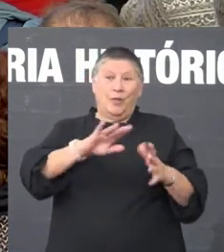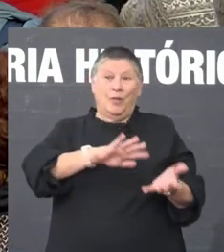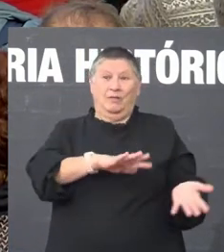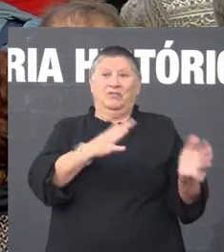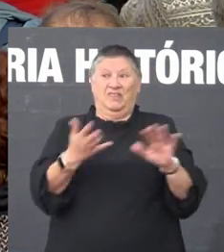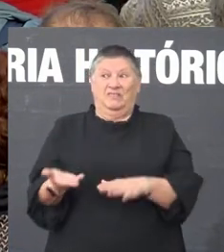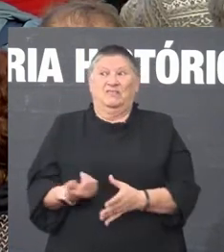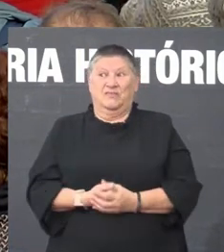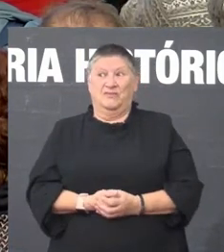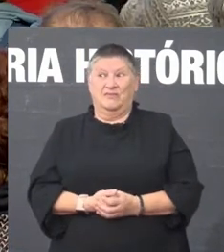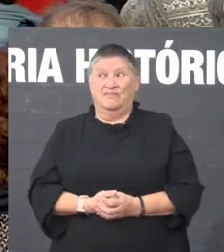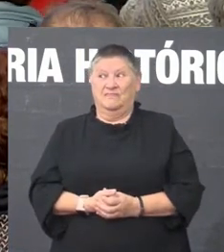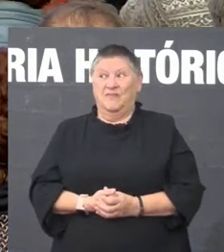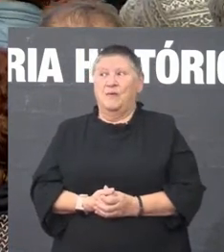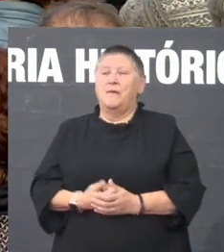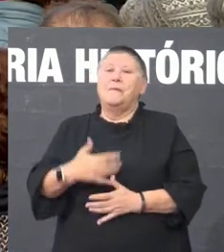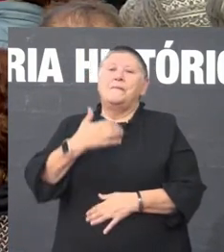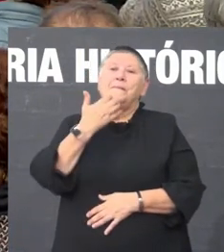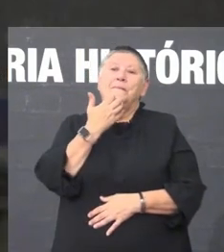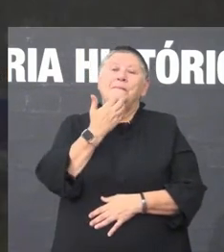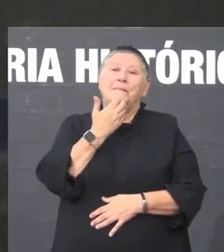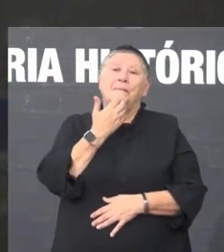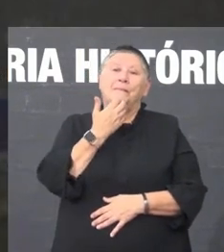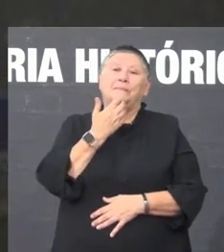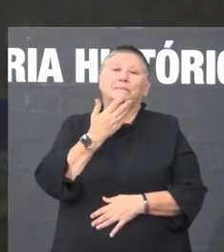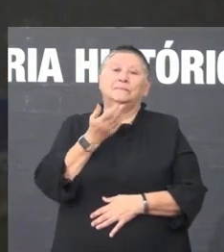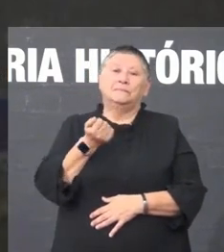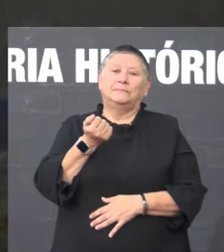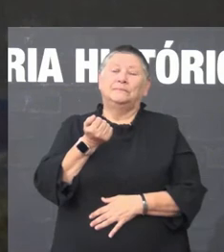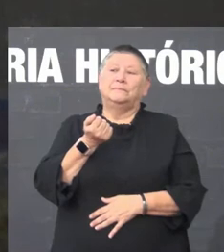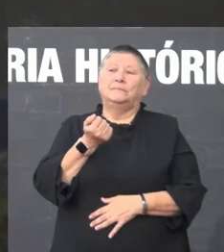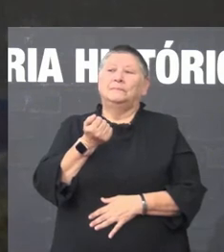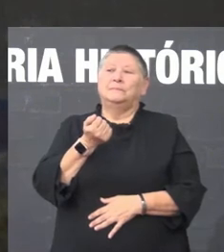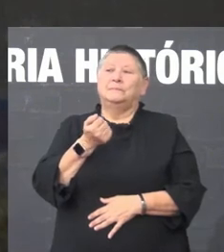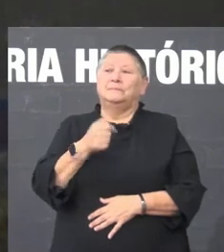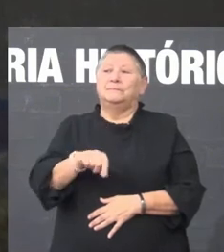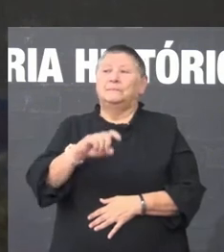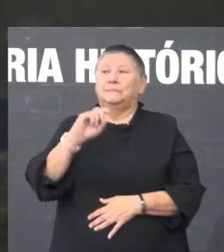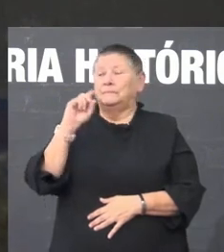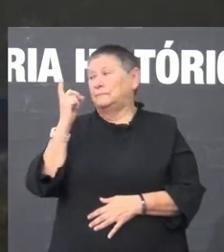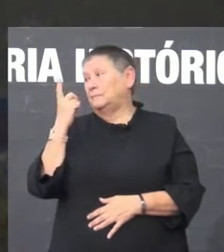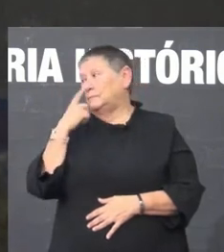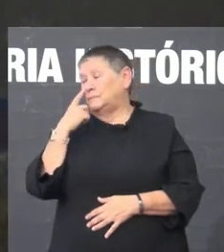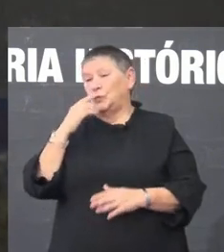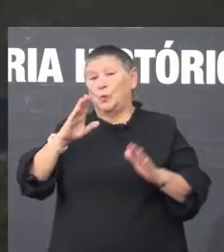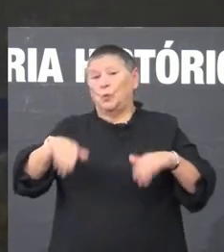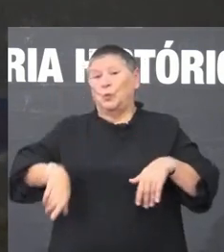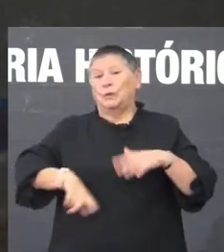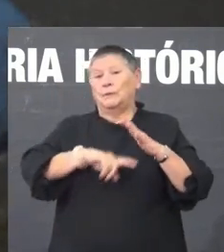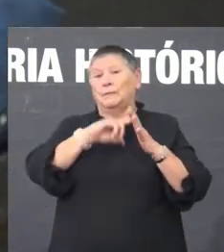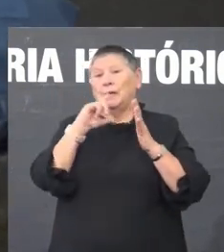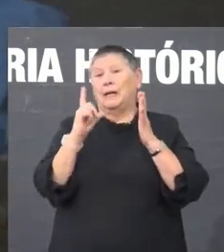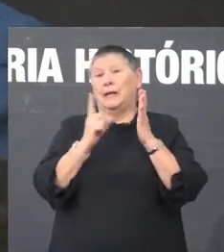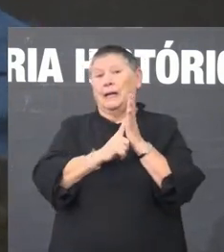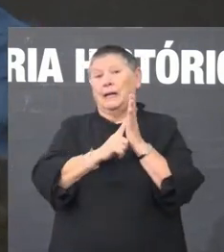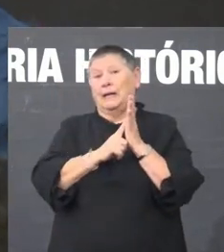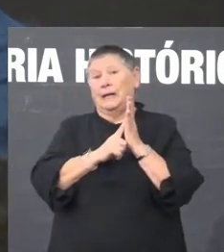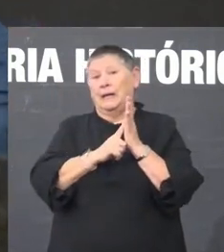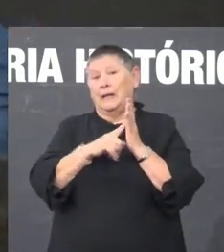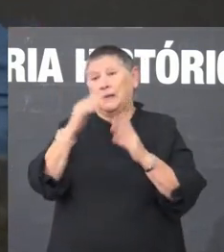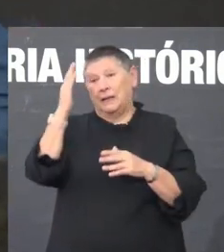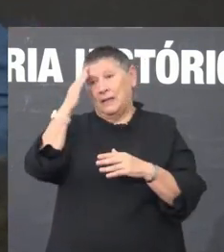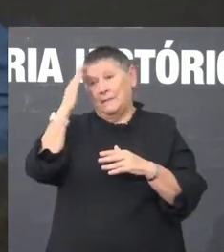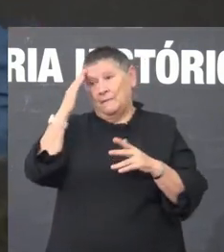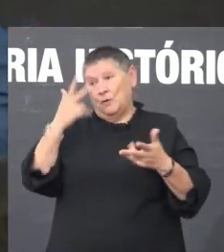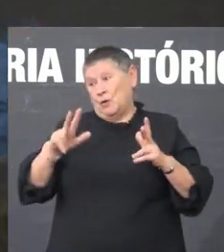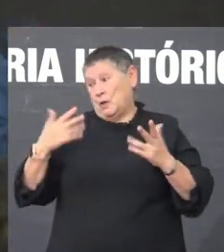De la transición, ¿no? Por ejemplo, ahora nos hemos encontrado en la última ley, la ley de memoria